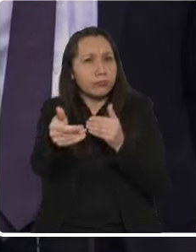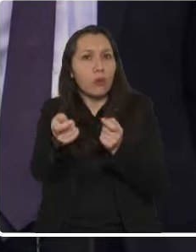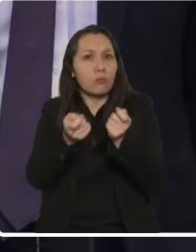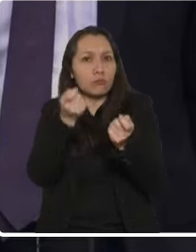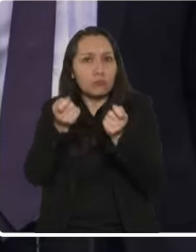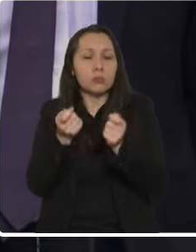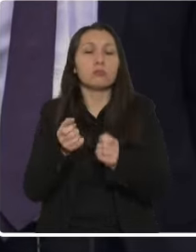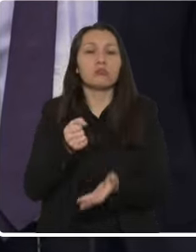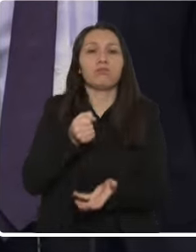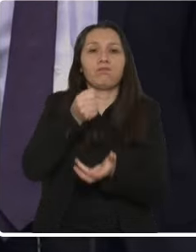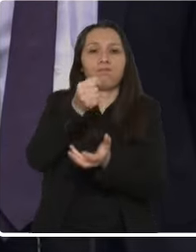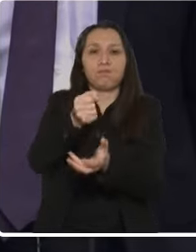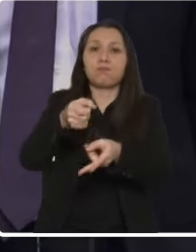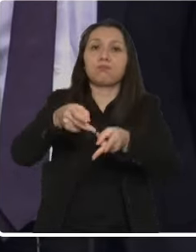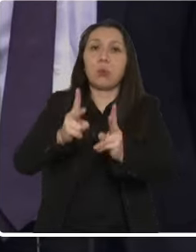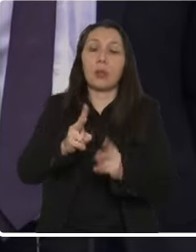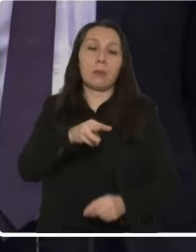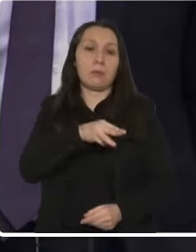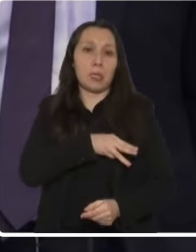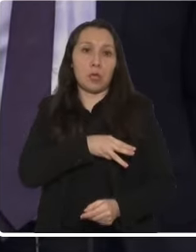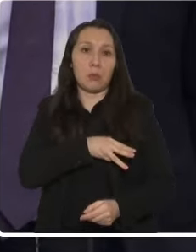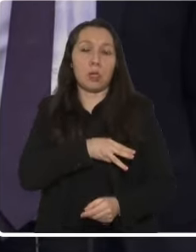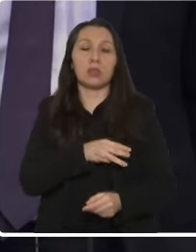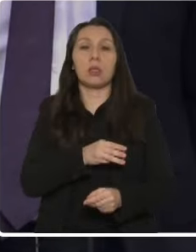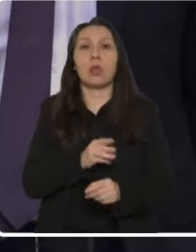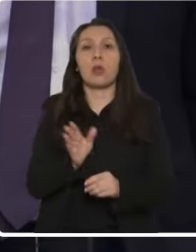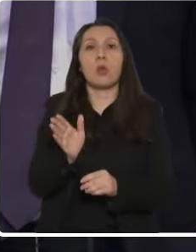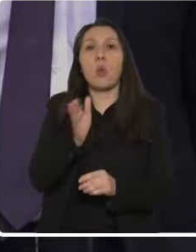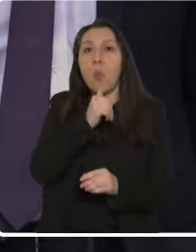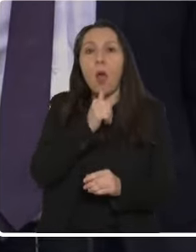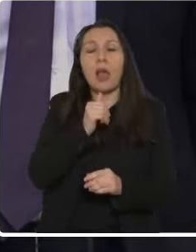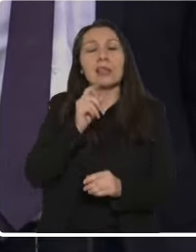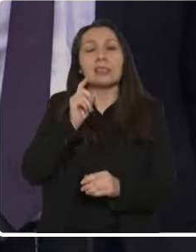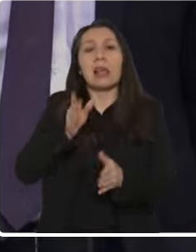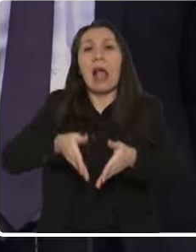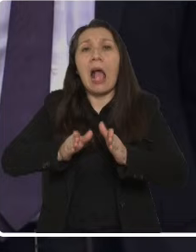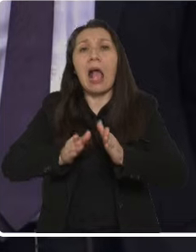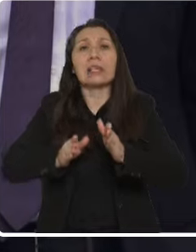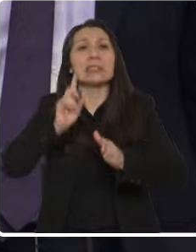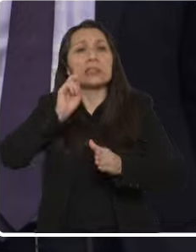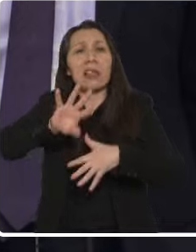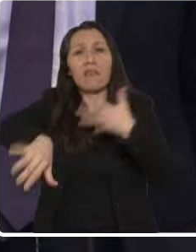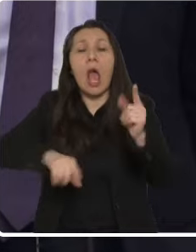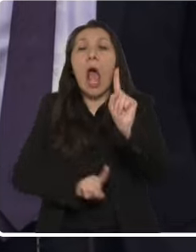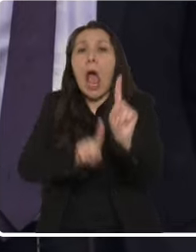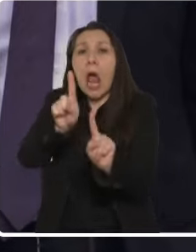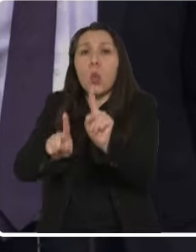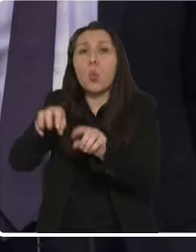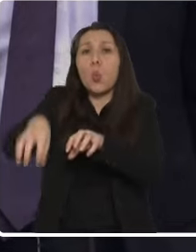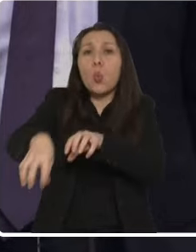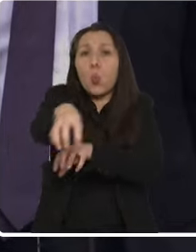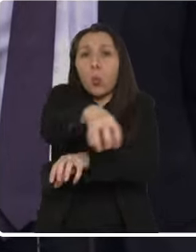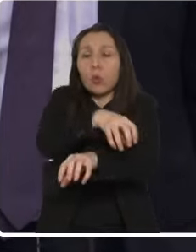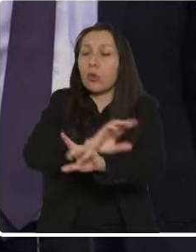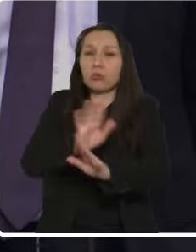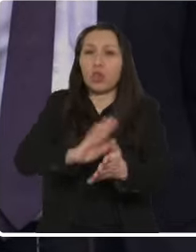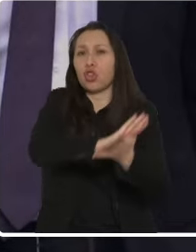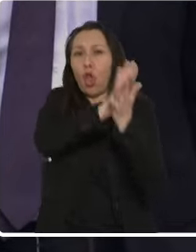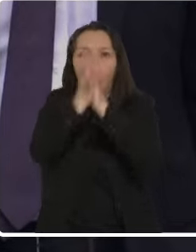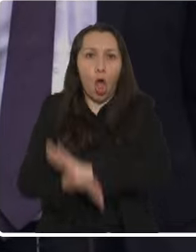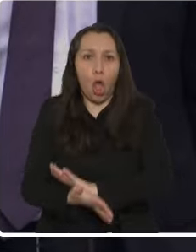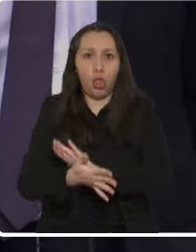recursos que nos van a permitir que ya la región metropolitana no va a tener calles sin violencia en algunas comunas, las va a tener en la región